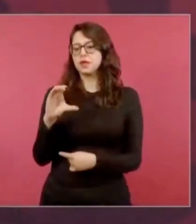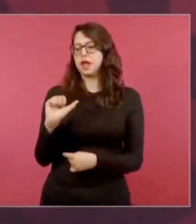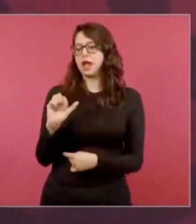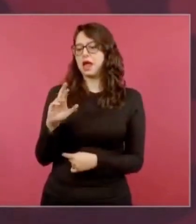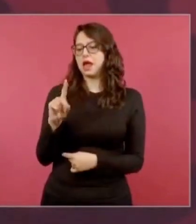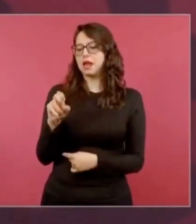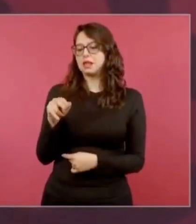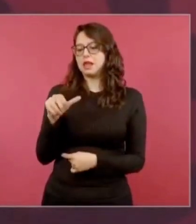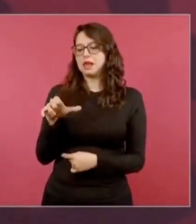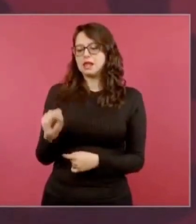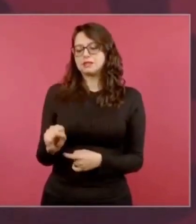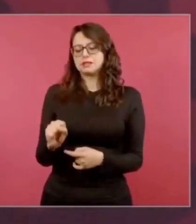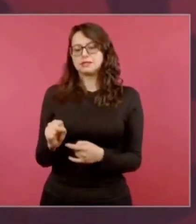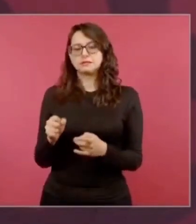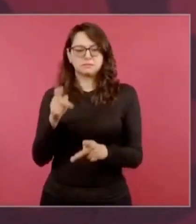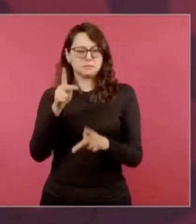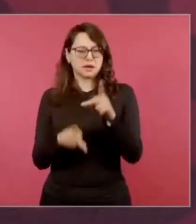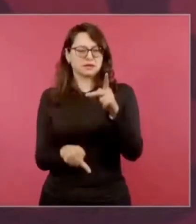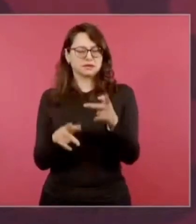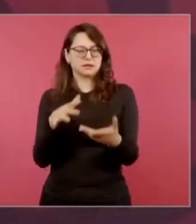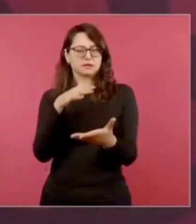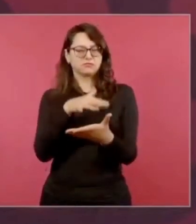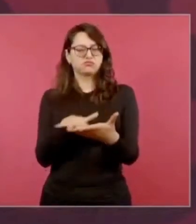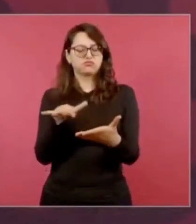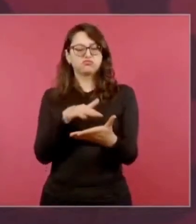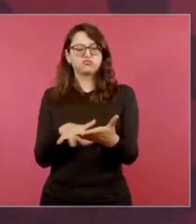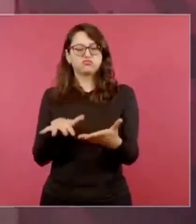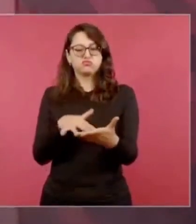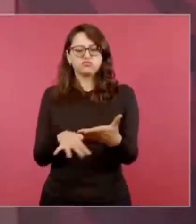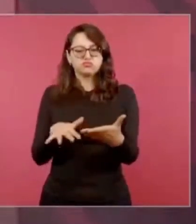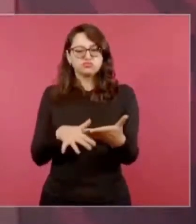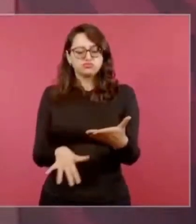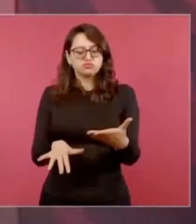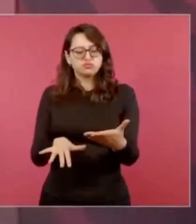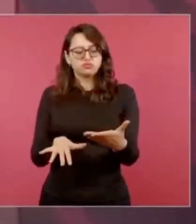con una mecánica política